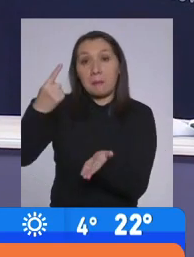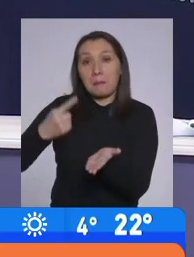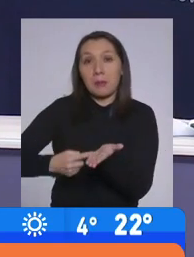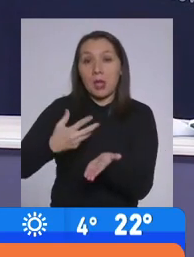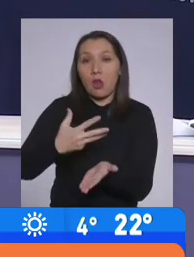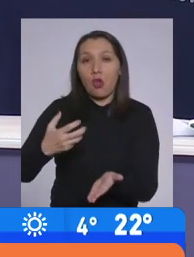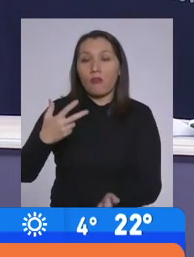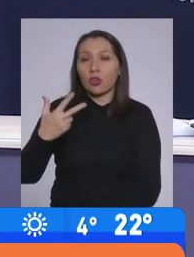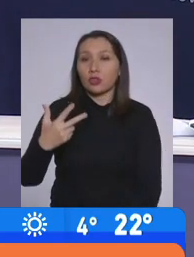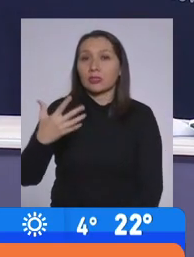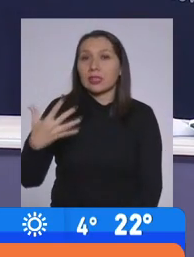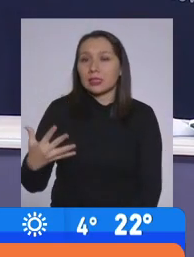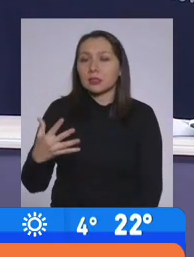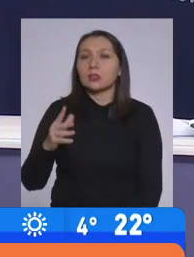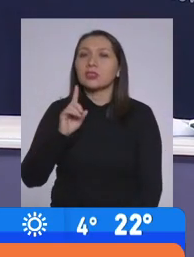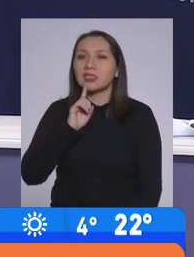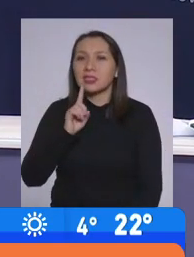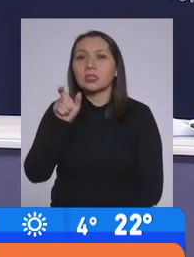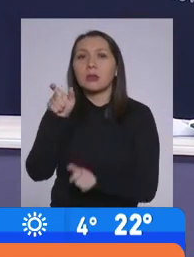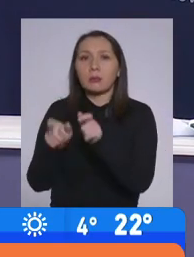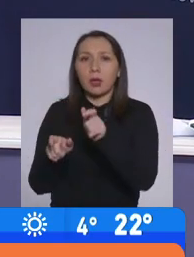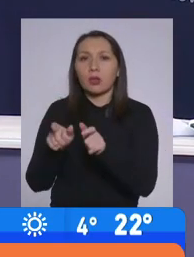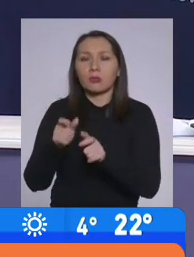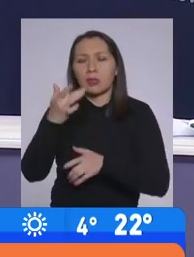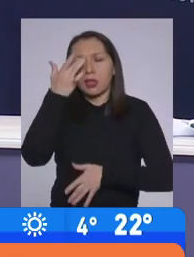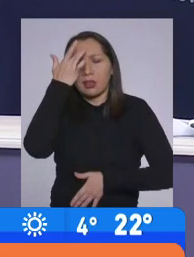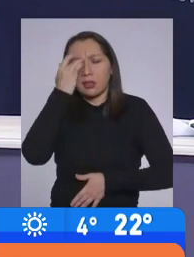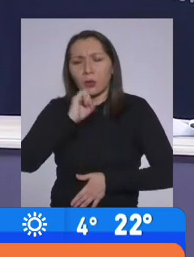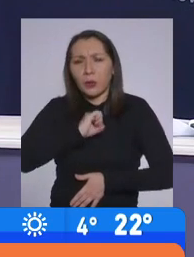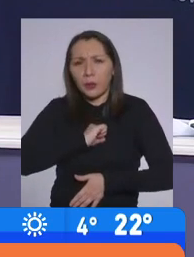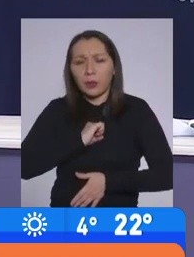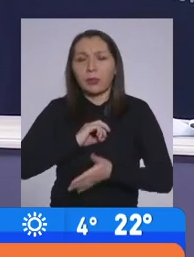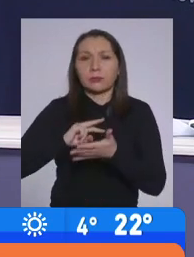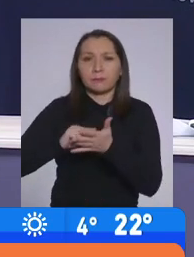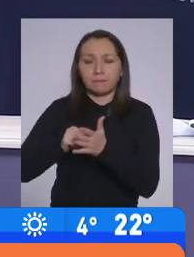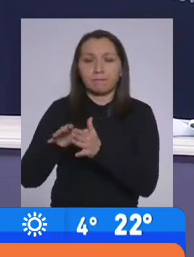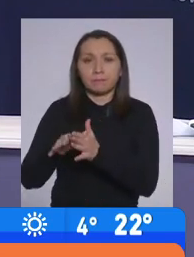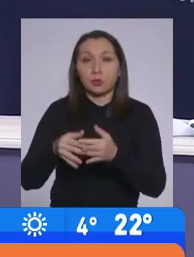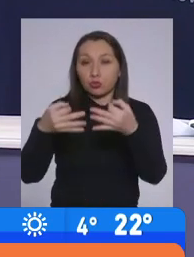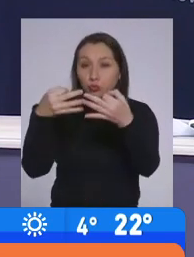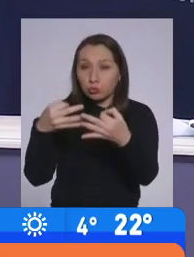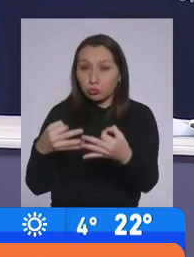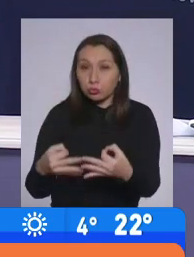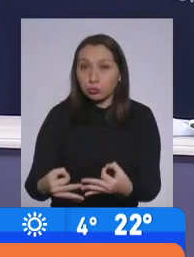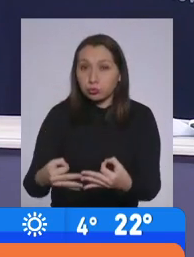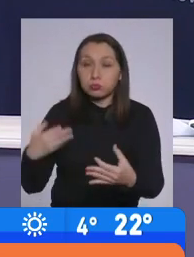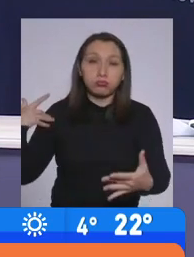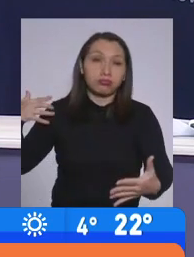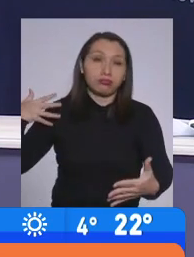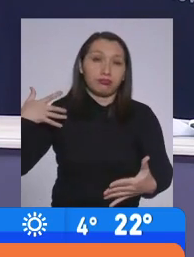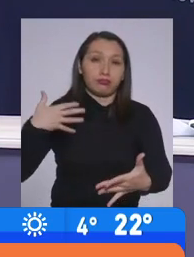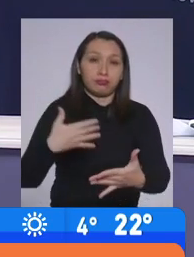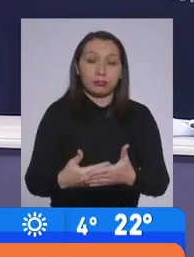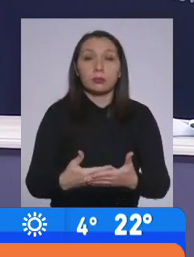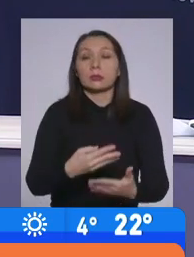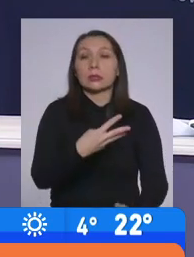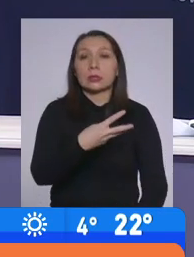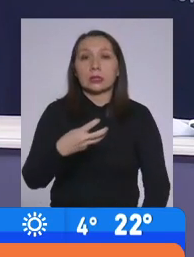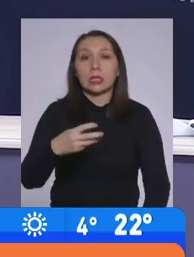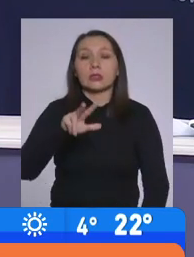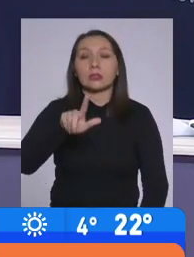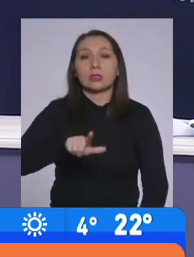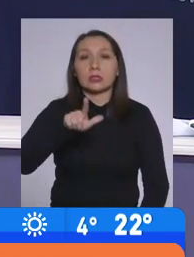1985 corresponden a personas que tienen síntomas por lo que la cifra total diagnosticada hasta la fecha son